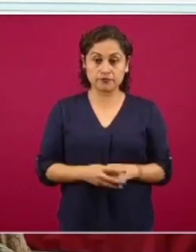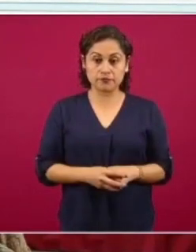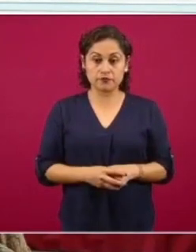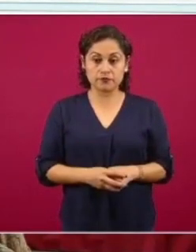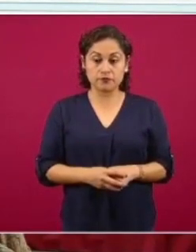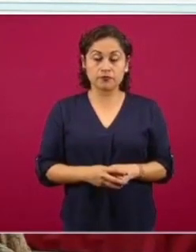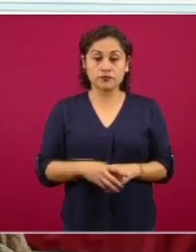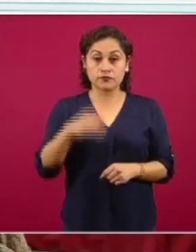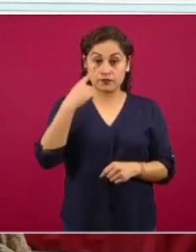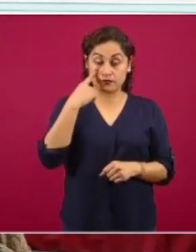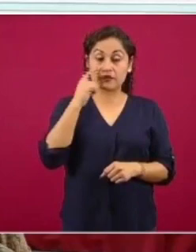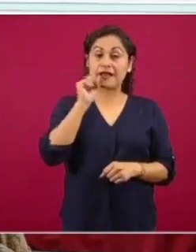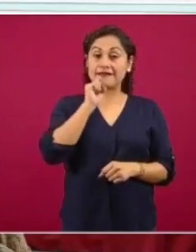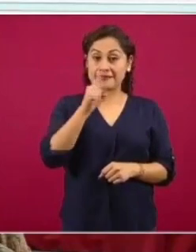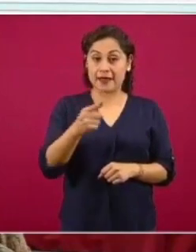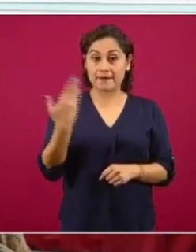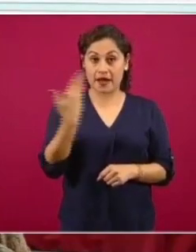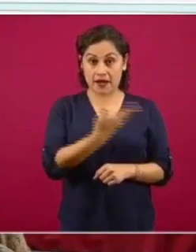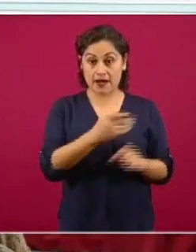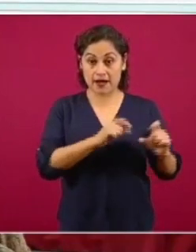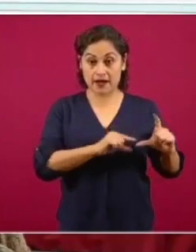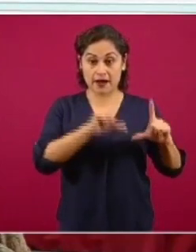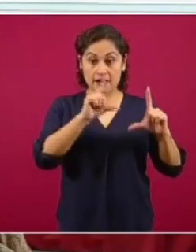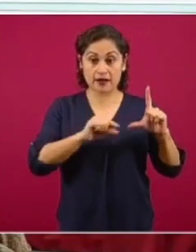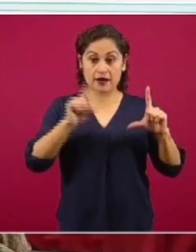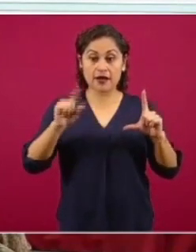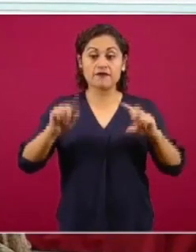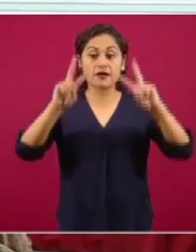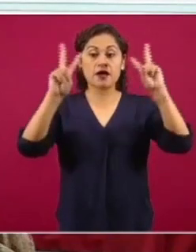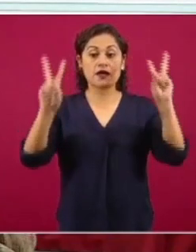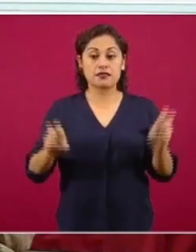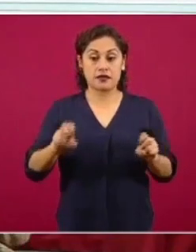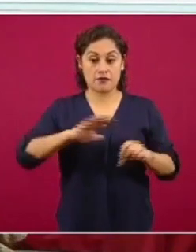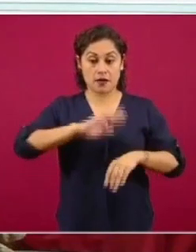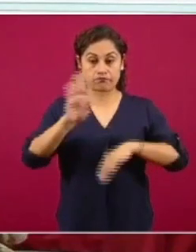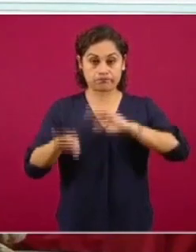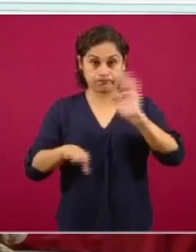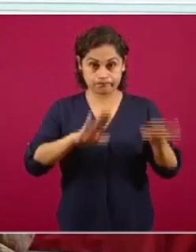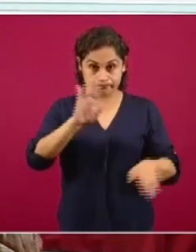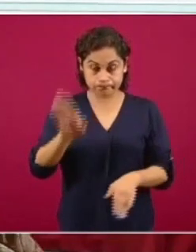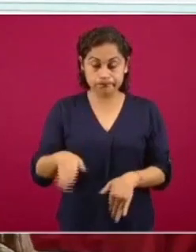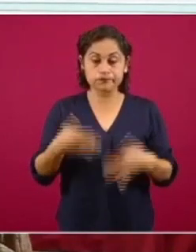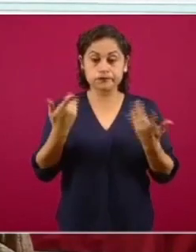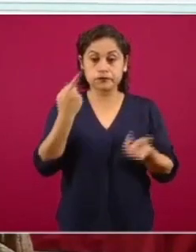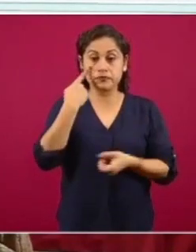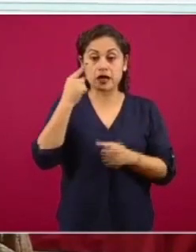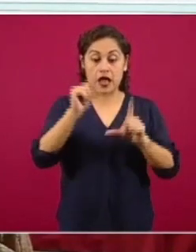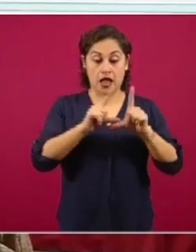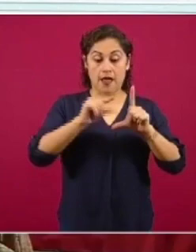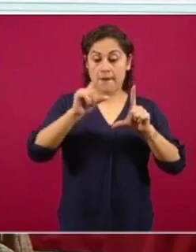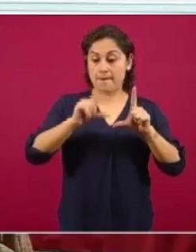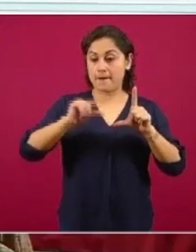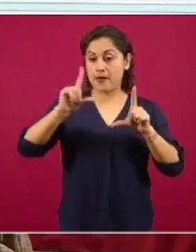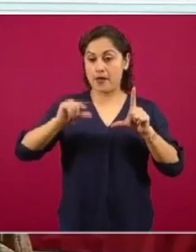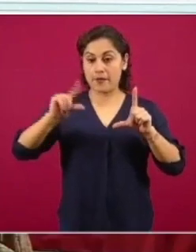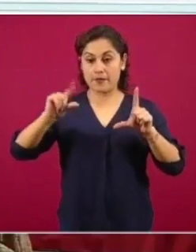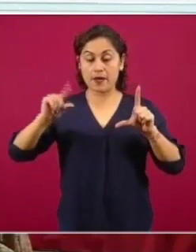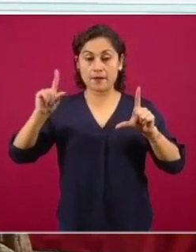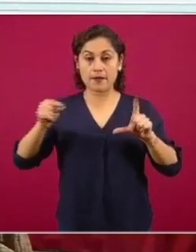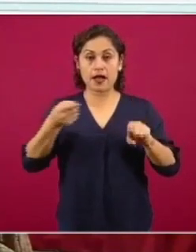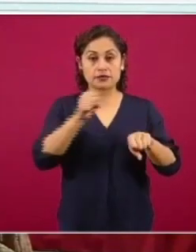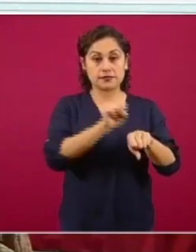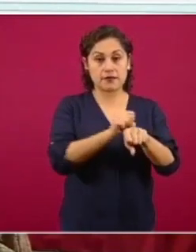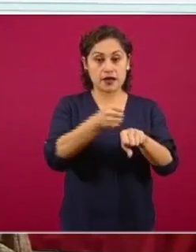Ahora presentamos también esta gráfica, que es la gráfica de defunciones. Esa también está, cada una de las barras es cada una de las